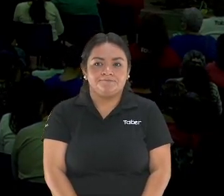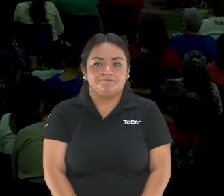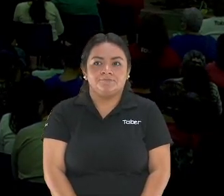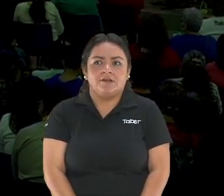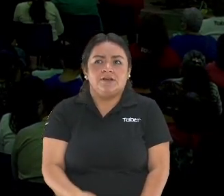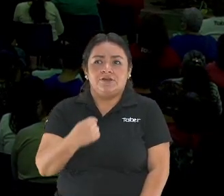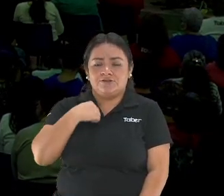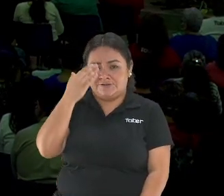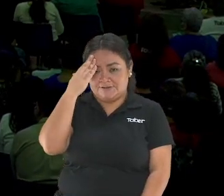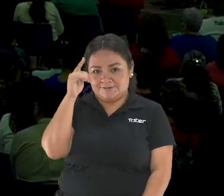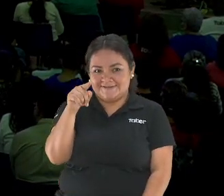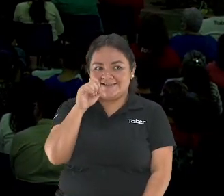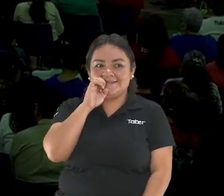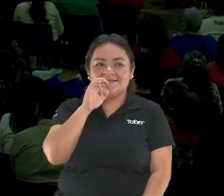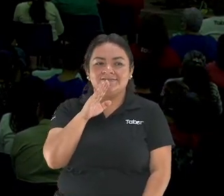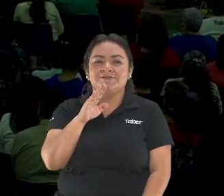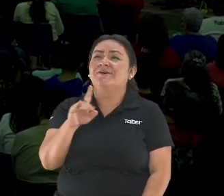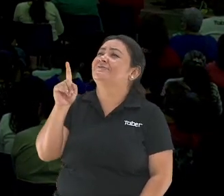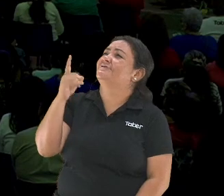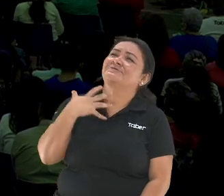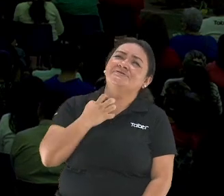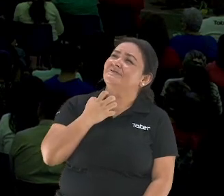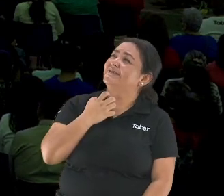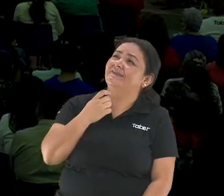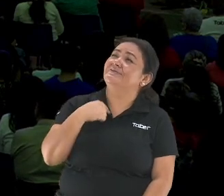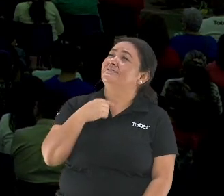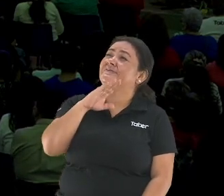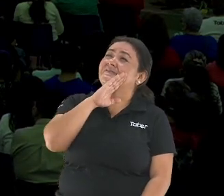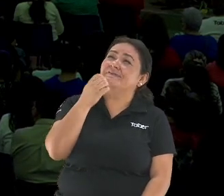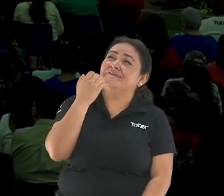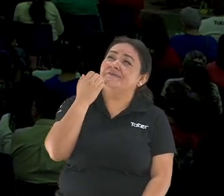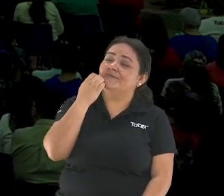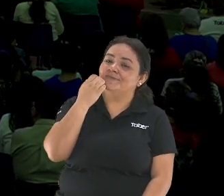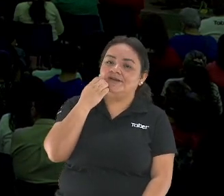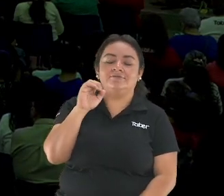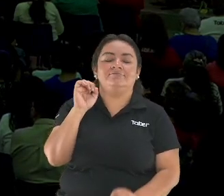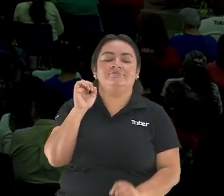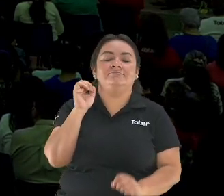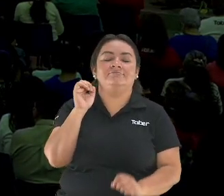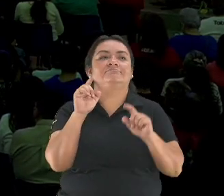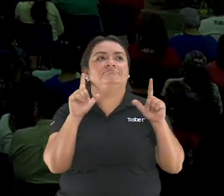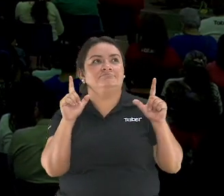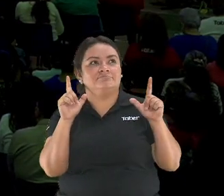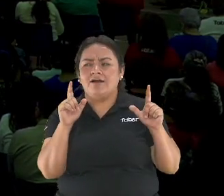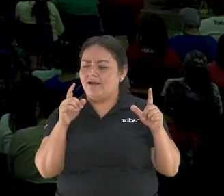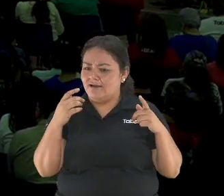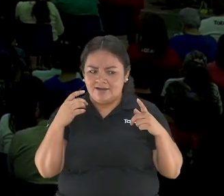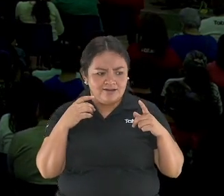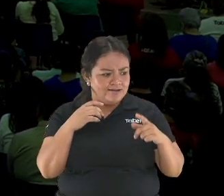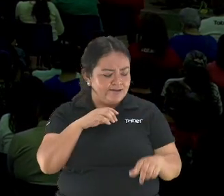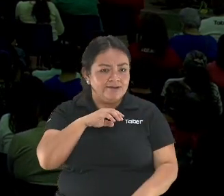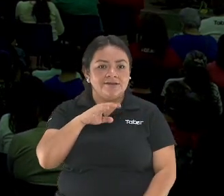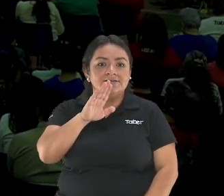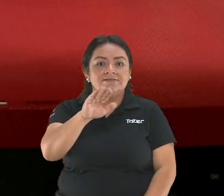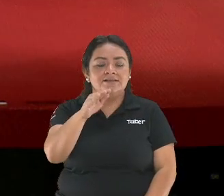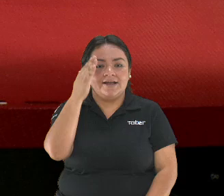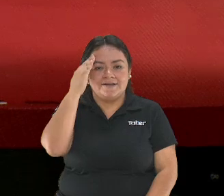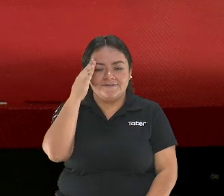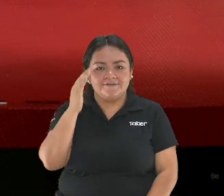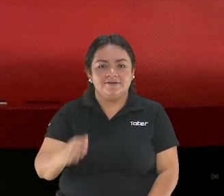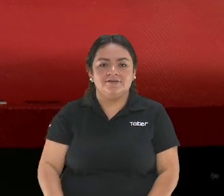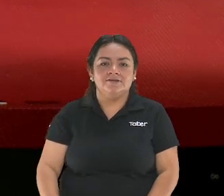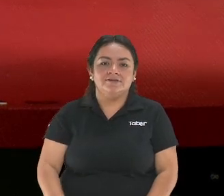yo sé que usted le ha dicho como yo señor yo no quiero tal cosa no quiero tal enfermedad y de repente que señora le quiero contar algo